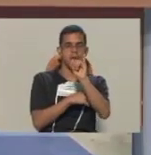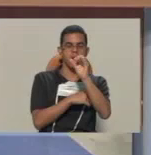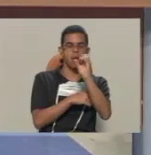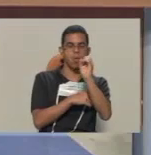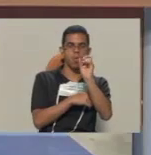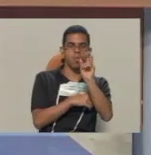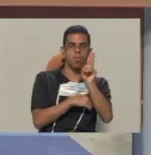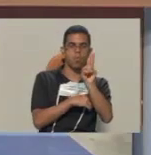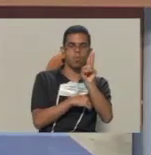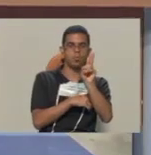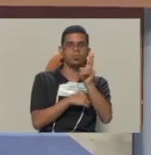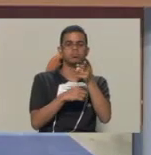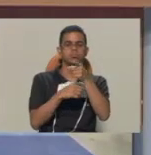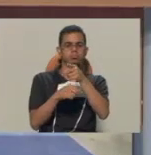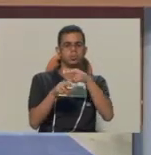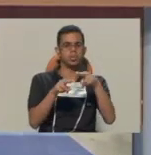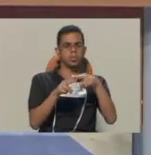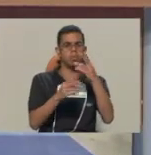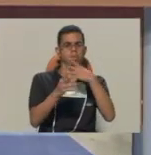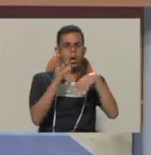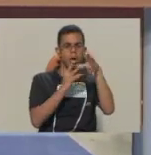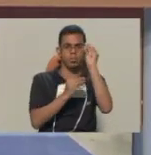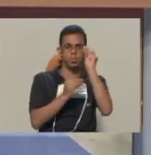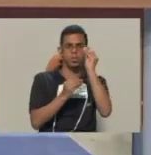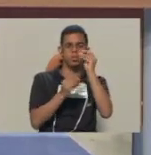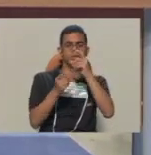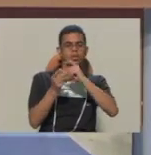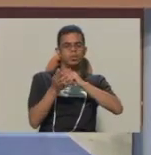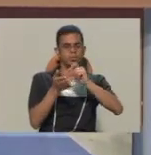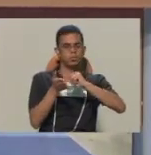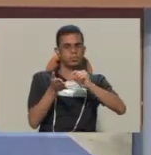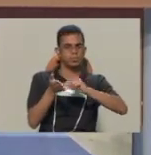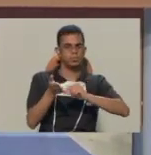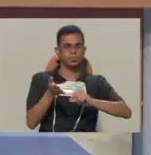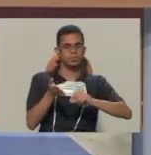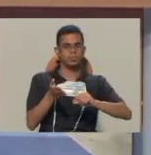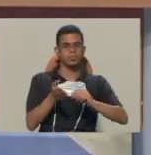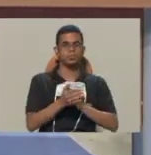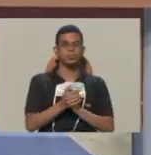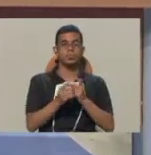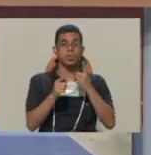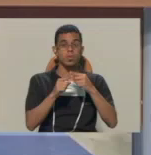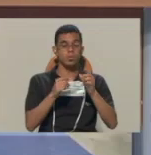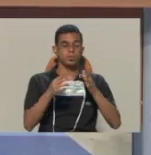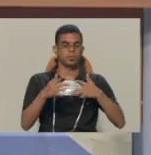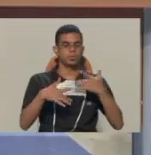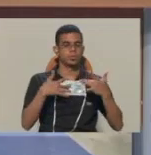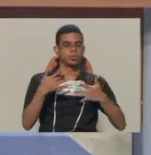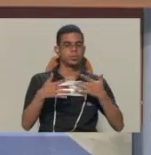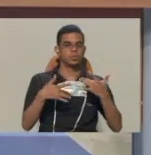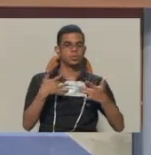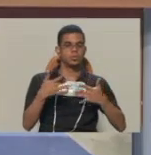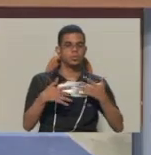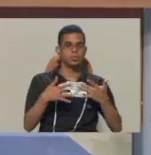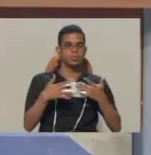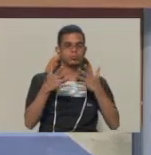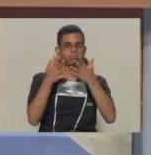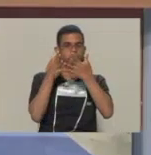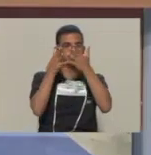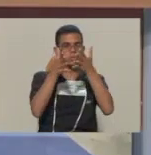ir el niño afianzándose en el proceso de la escritura. Otra de las actividades que también vamos